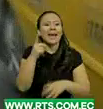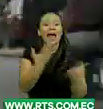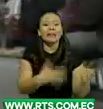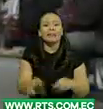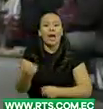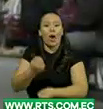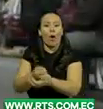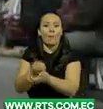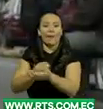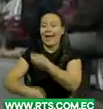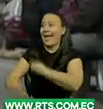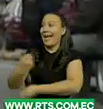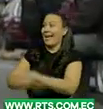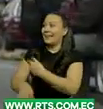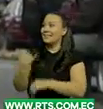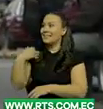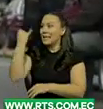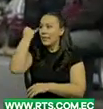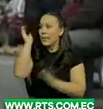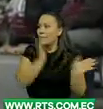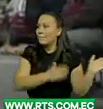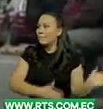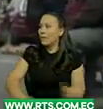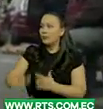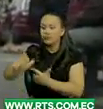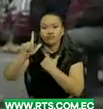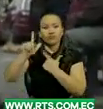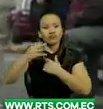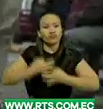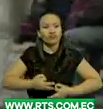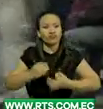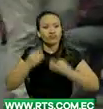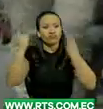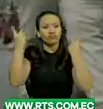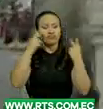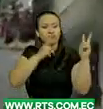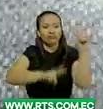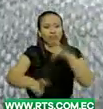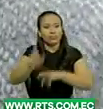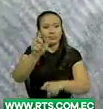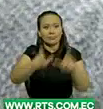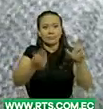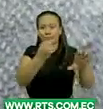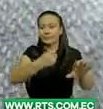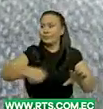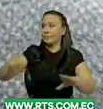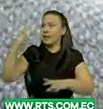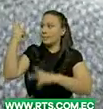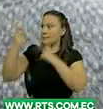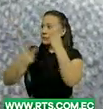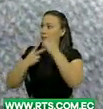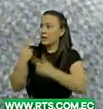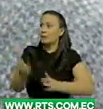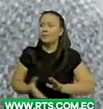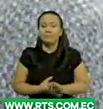actividad comercial. Para ello se ha creado un plan de contingencia y así brindar seguridad a los visitantes. Hay demasiado